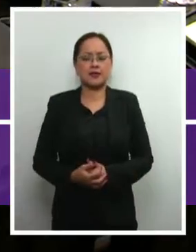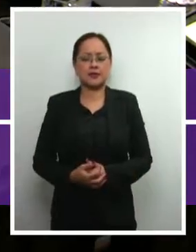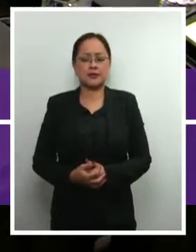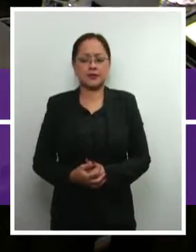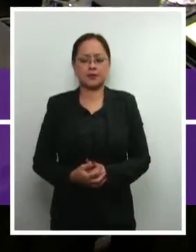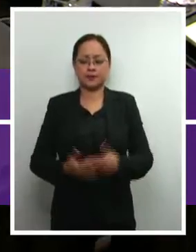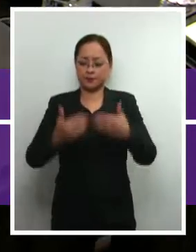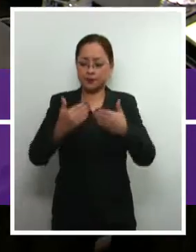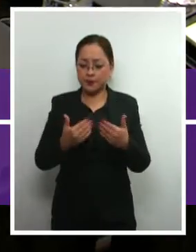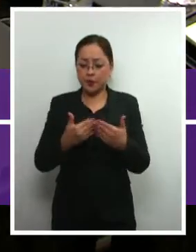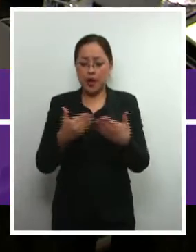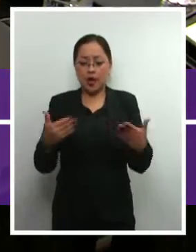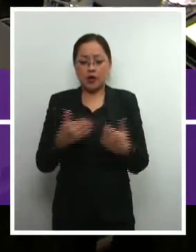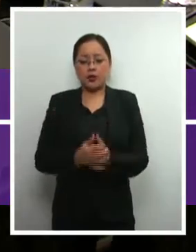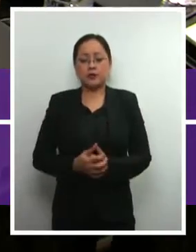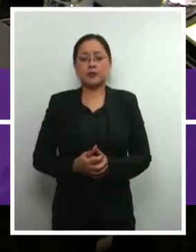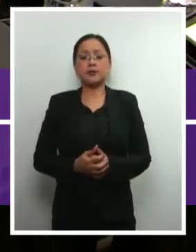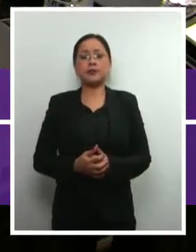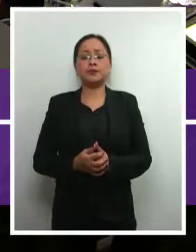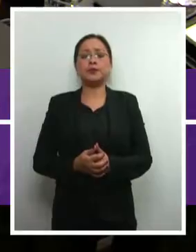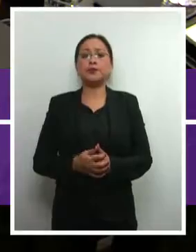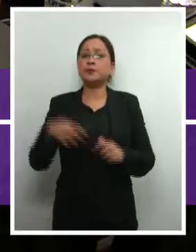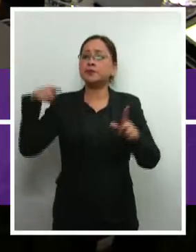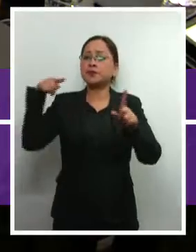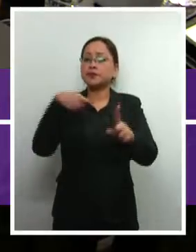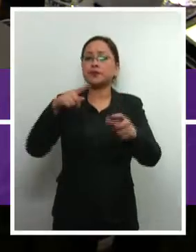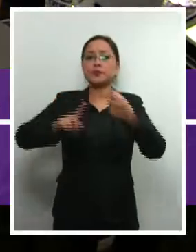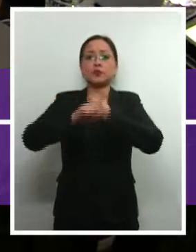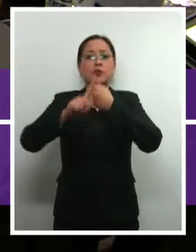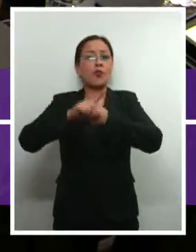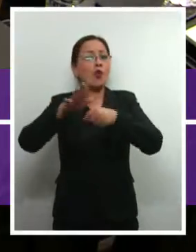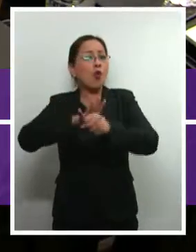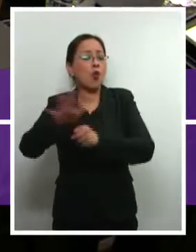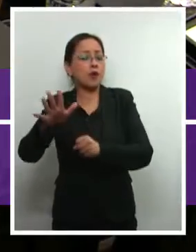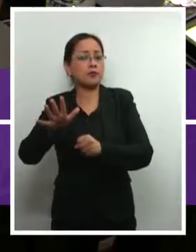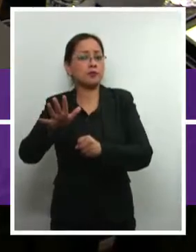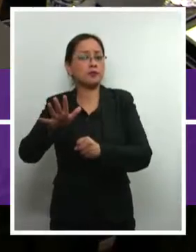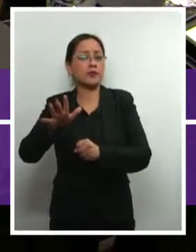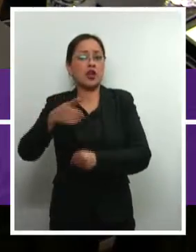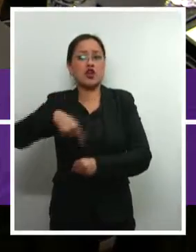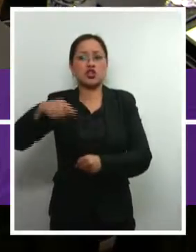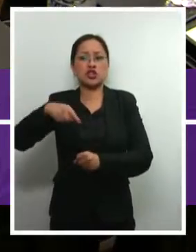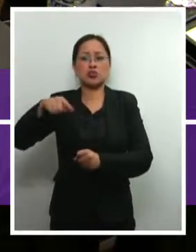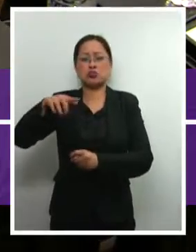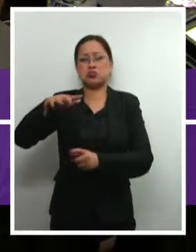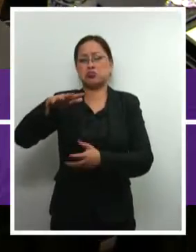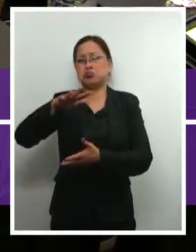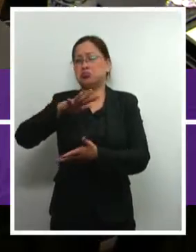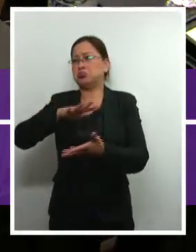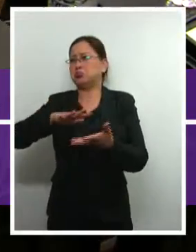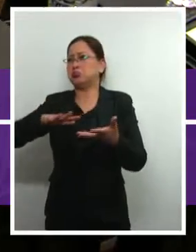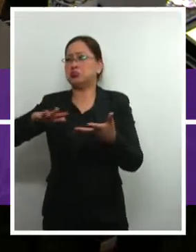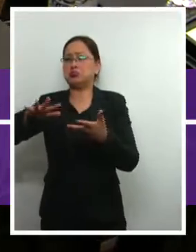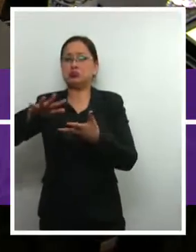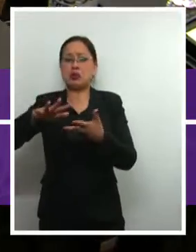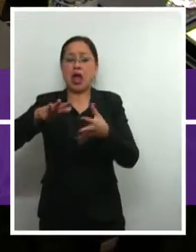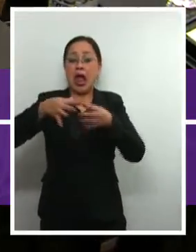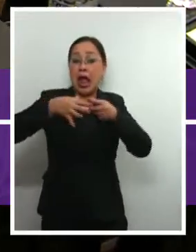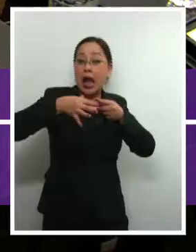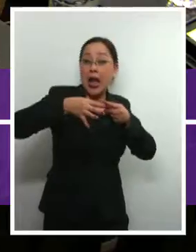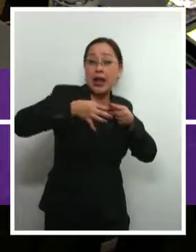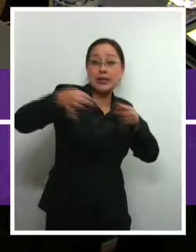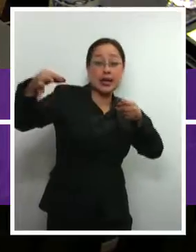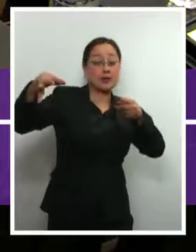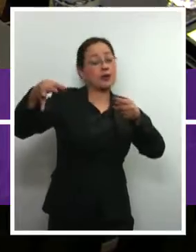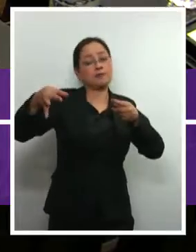Ahora bien, el problema es que estamos creando ya no la gran reserva de la que se